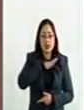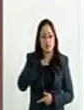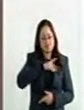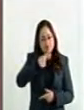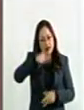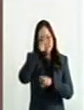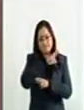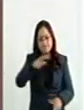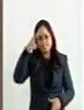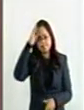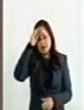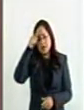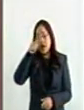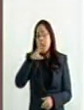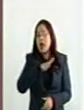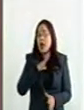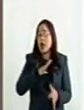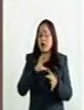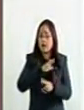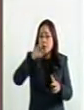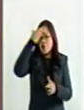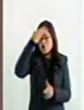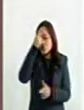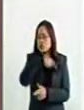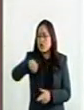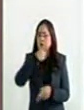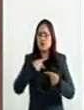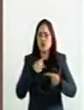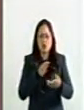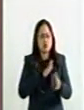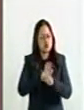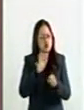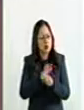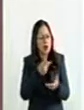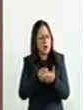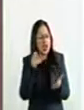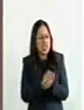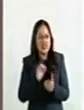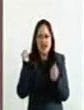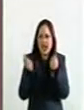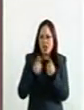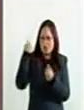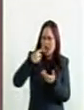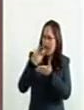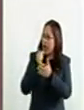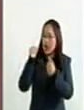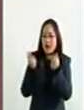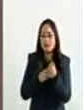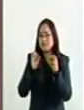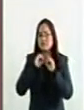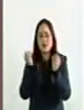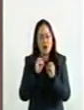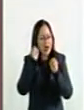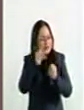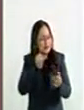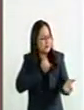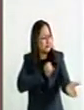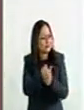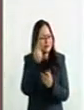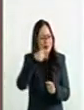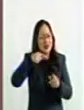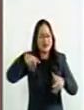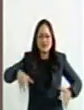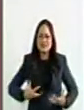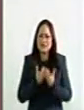a todas y todos aquellos que han sido capaces de actos heroicos sin esperar nada a cambio. El pan sensible a voces de diversos